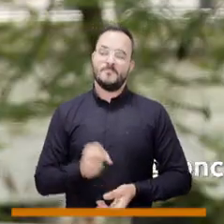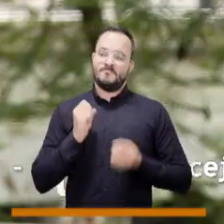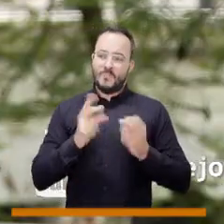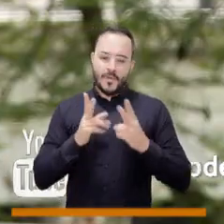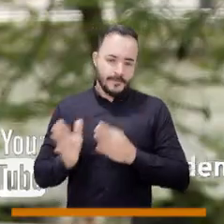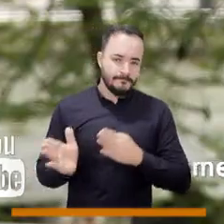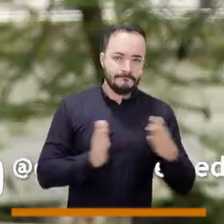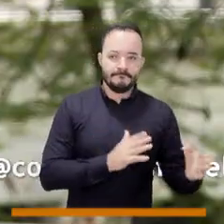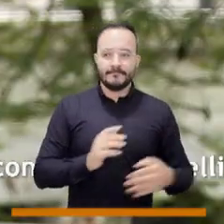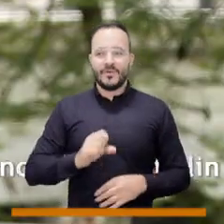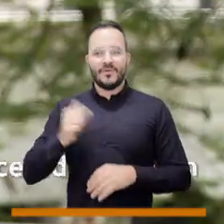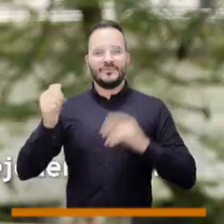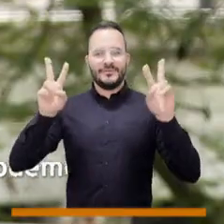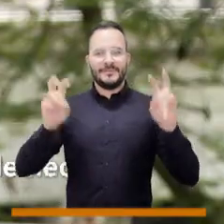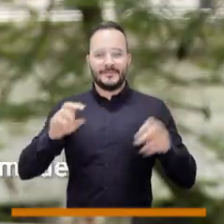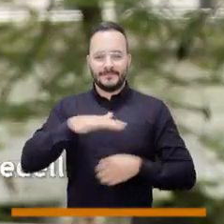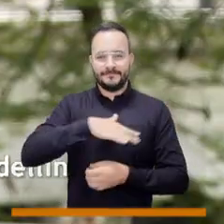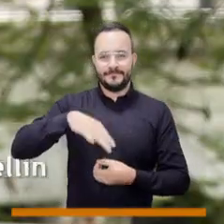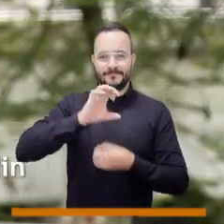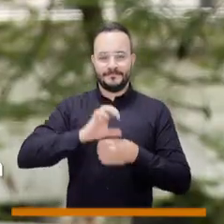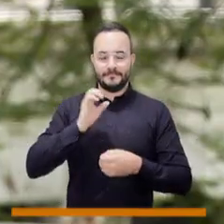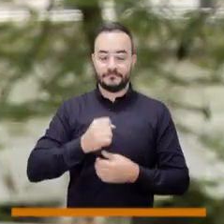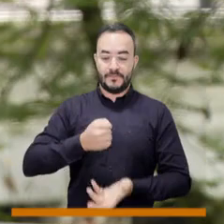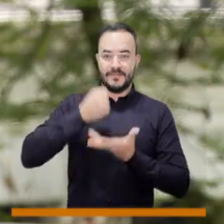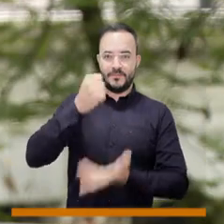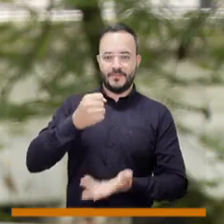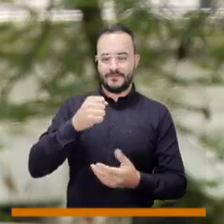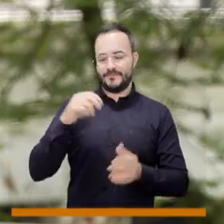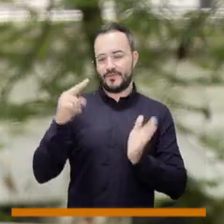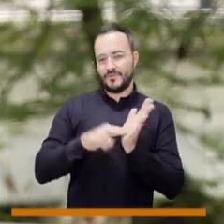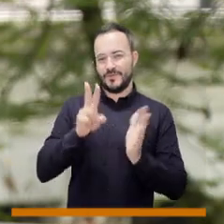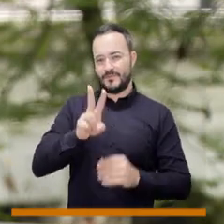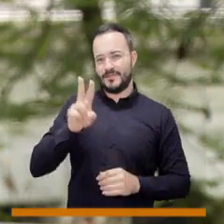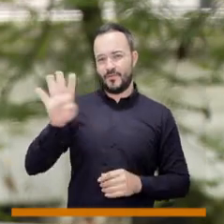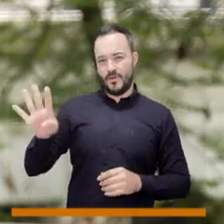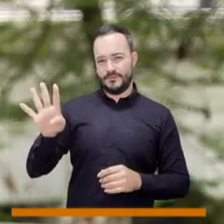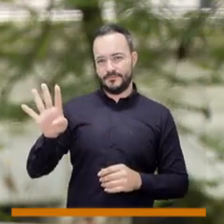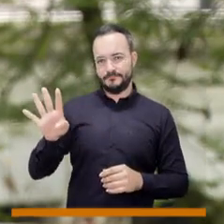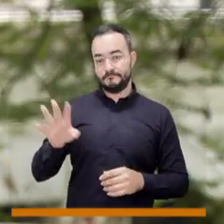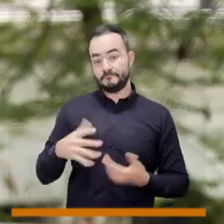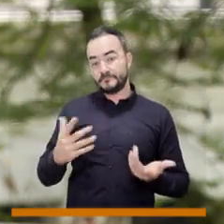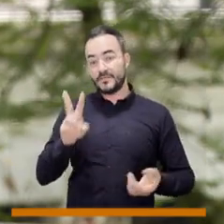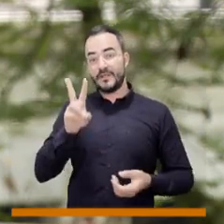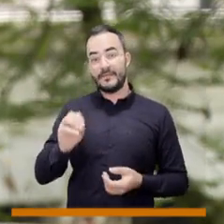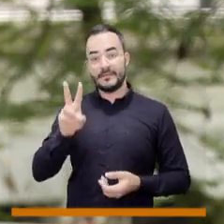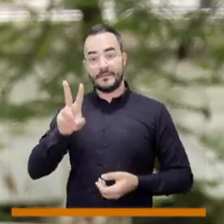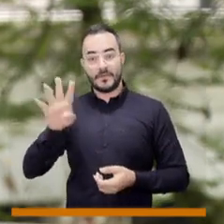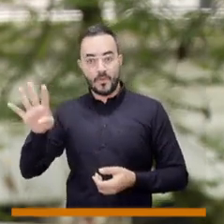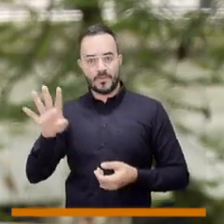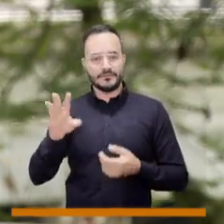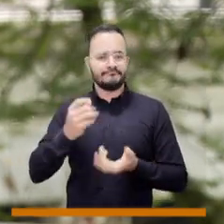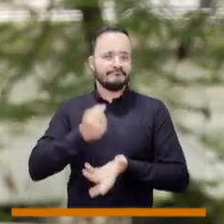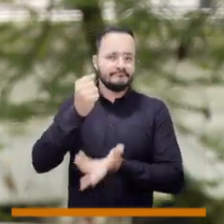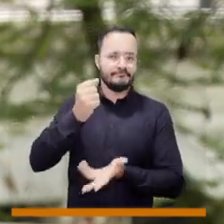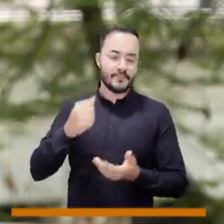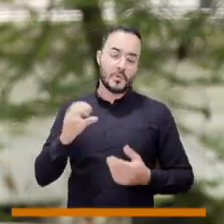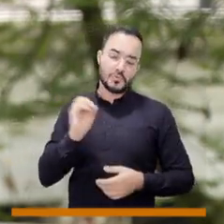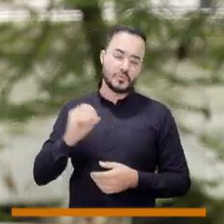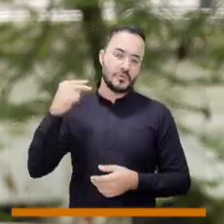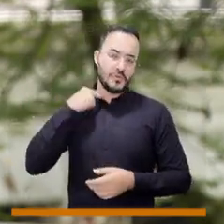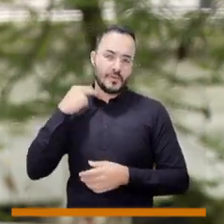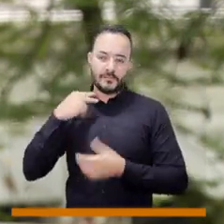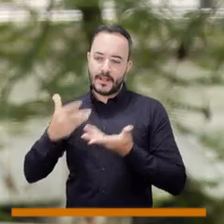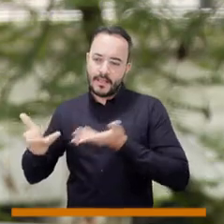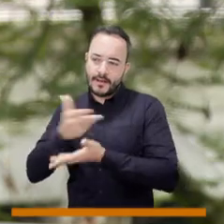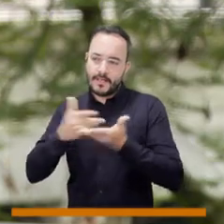y hablemos de temas de ciudad. El presupuesto general para el 2024, un gran tema de sesiones ordinarias, octubre